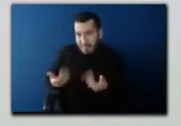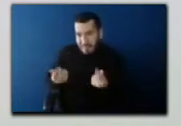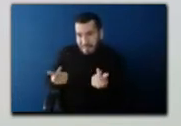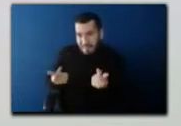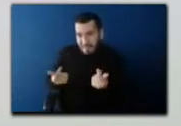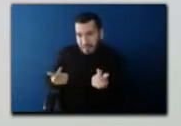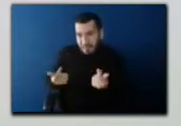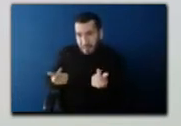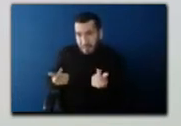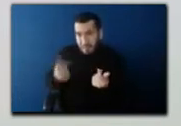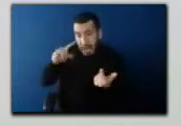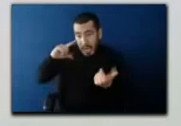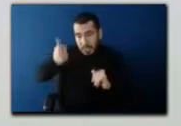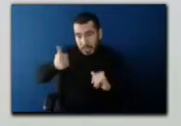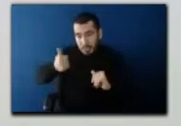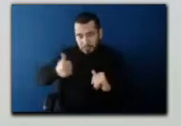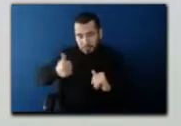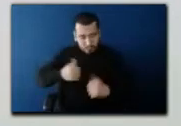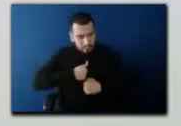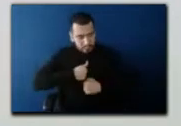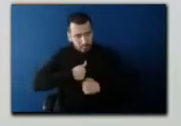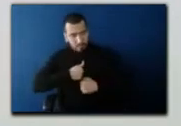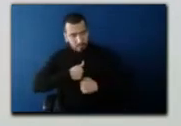mayor riesgo y usted tome la decisión